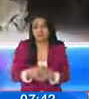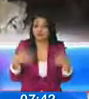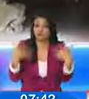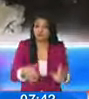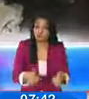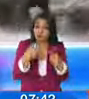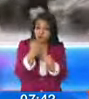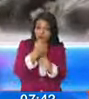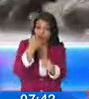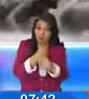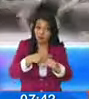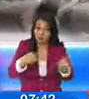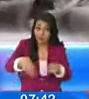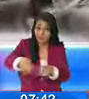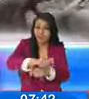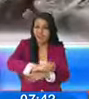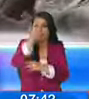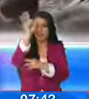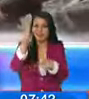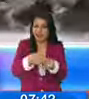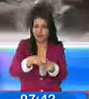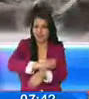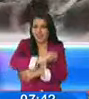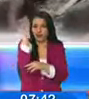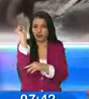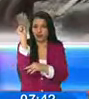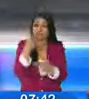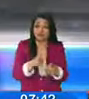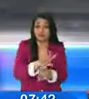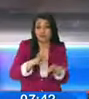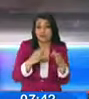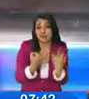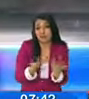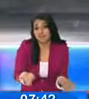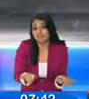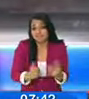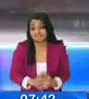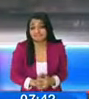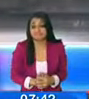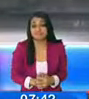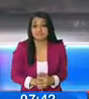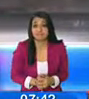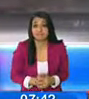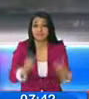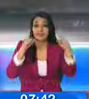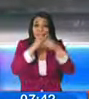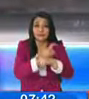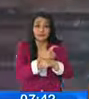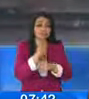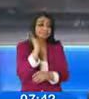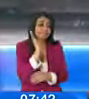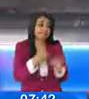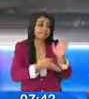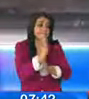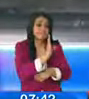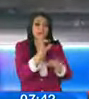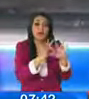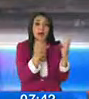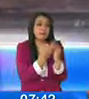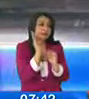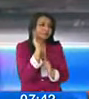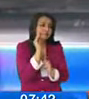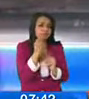difícil para estos héroes de uniforme, sino para su familia. Siempre es un poco difícil dejar a la familia porque nosotros